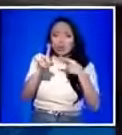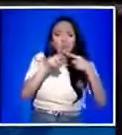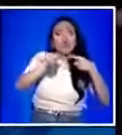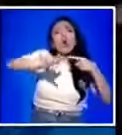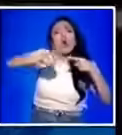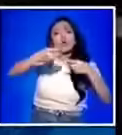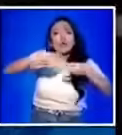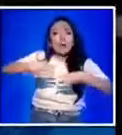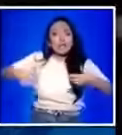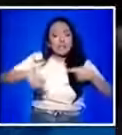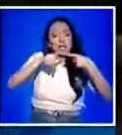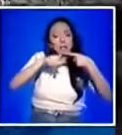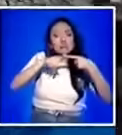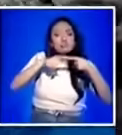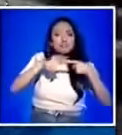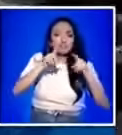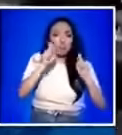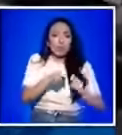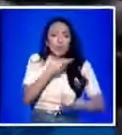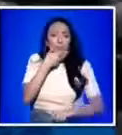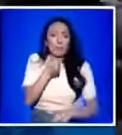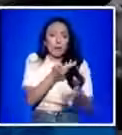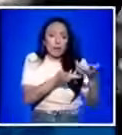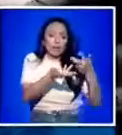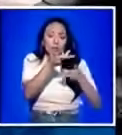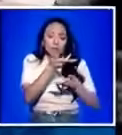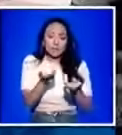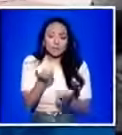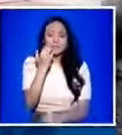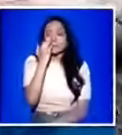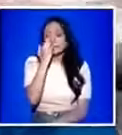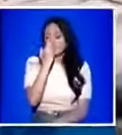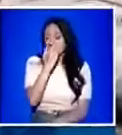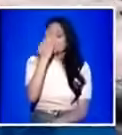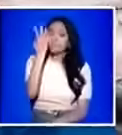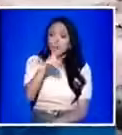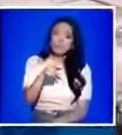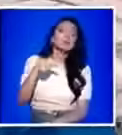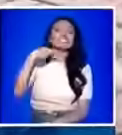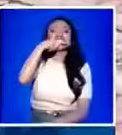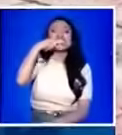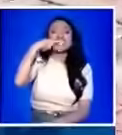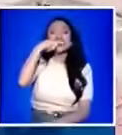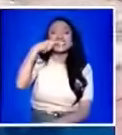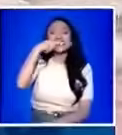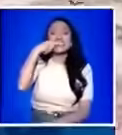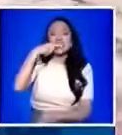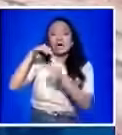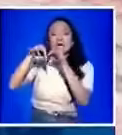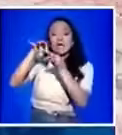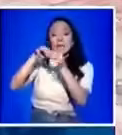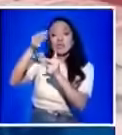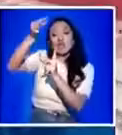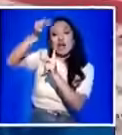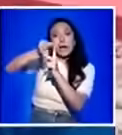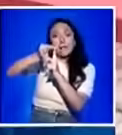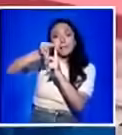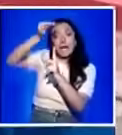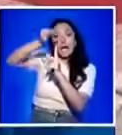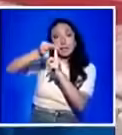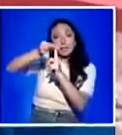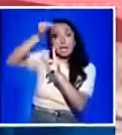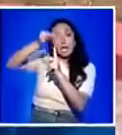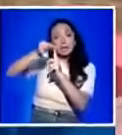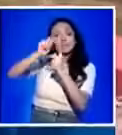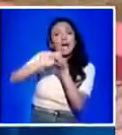otros materiales que son más amigables con el ambiente. Y también hay cepillos en los que tú puedes reemplazar el cabezal. Es decir, no tienes